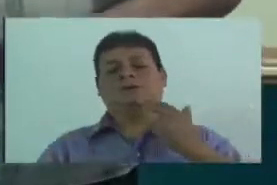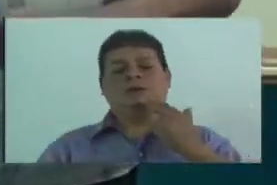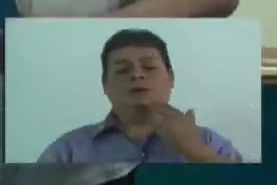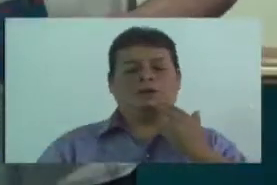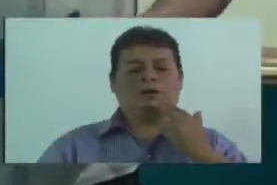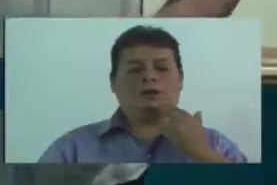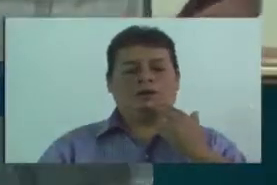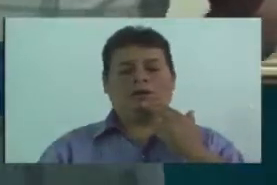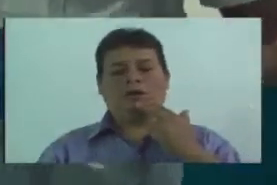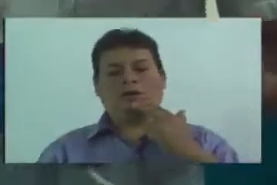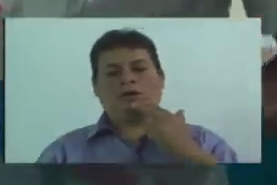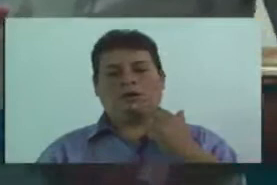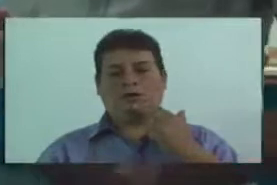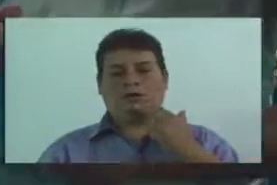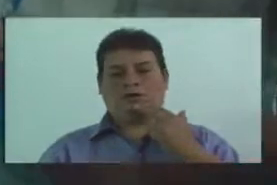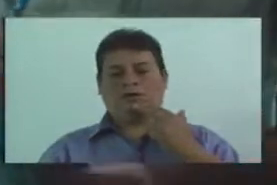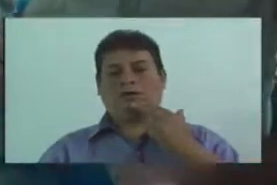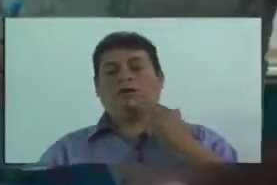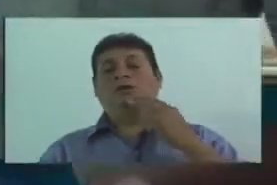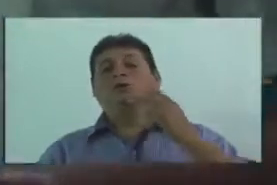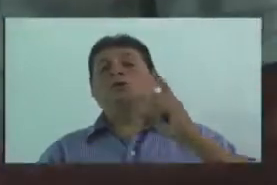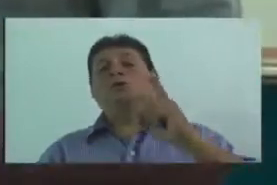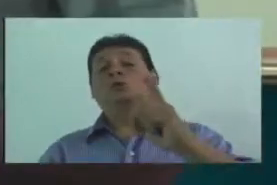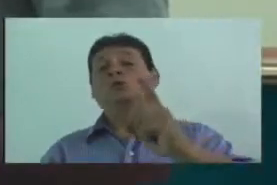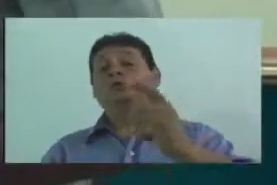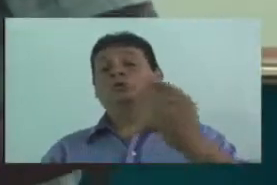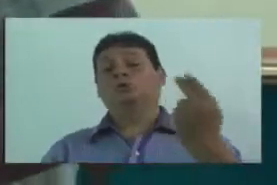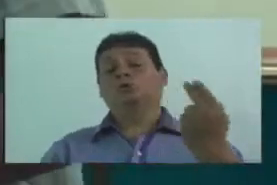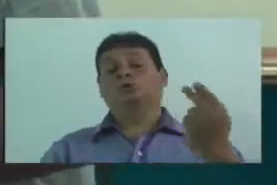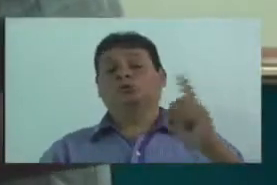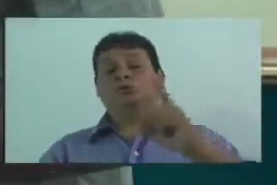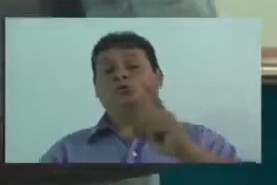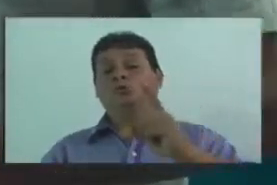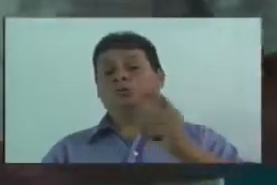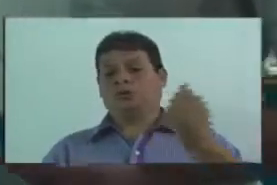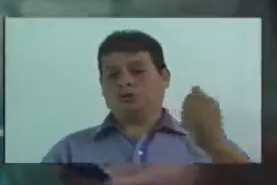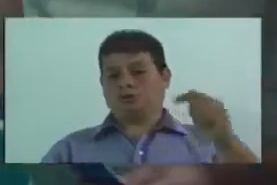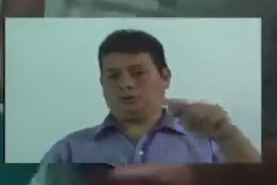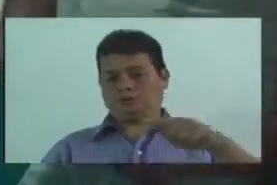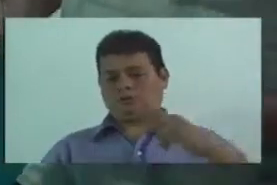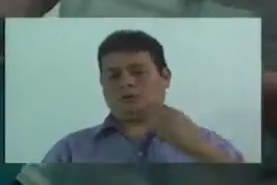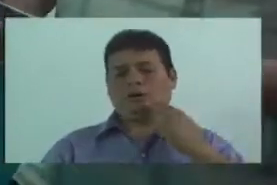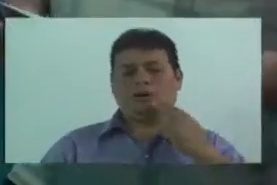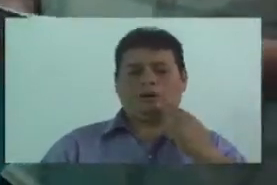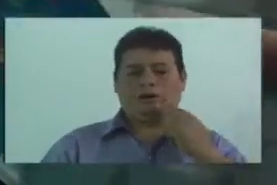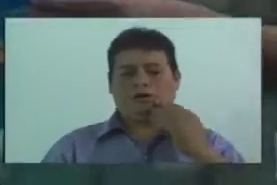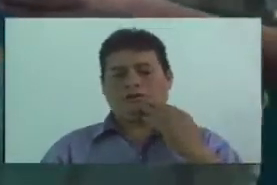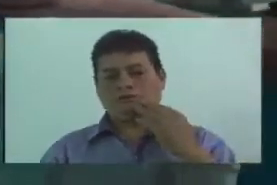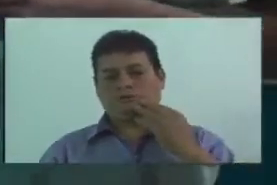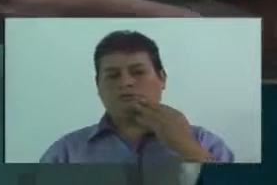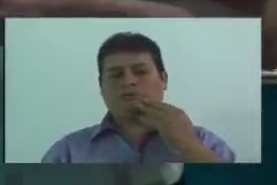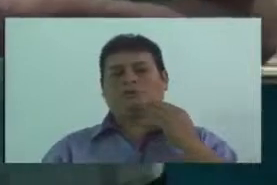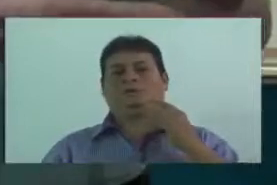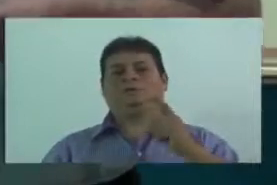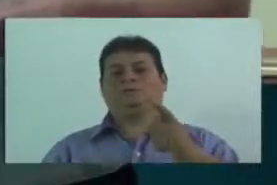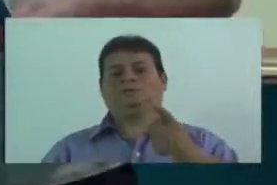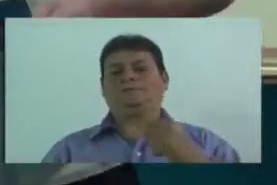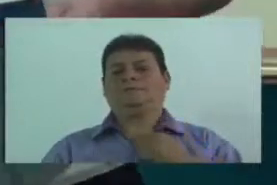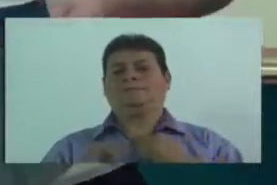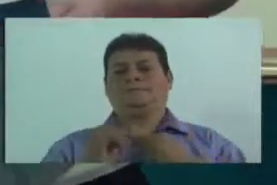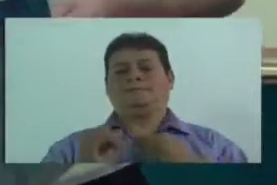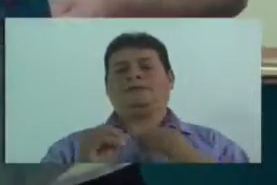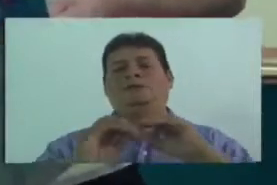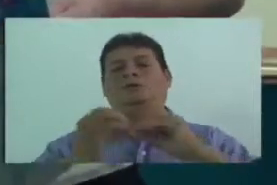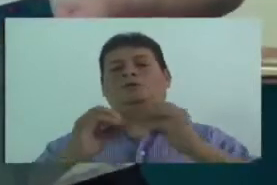identificar a qué tipo de enunciado corresponde. La letra D, ¿tienes un corral para guardar